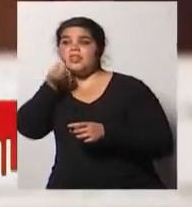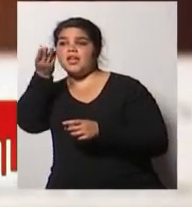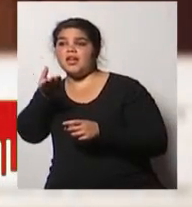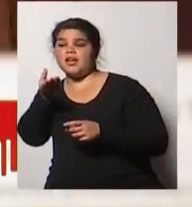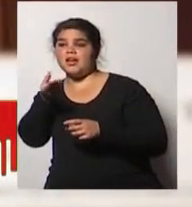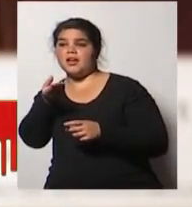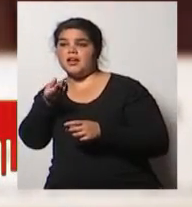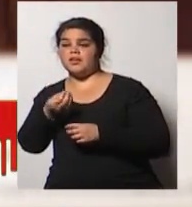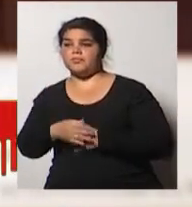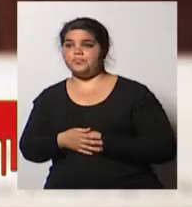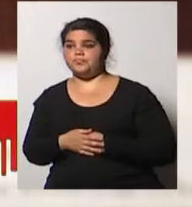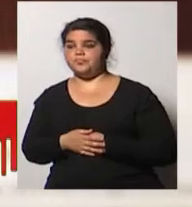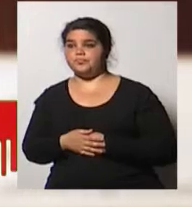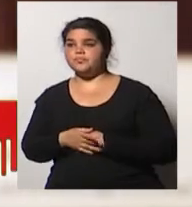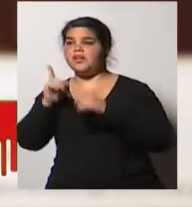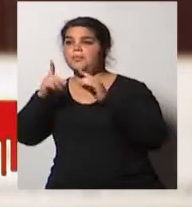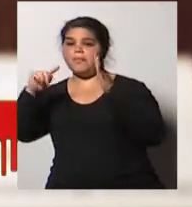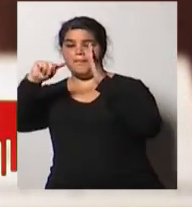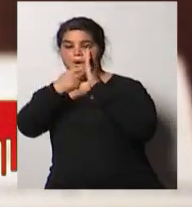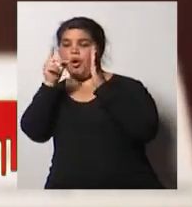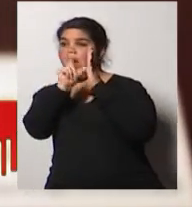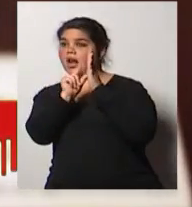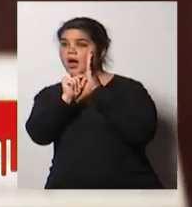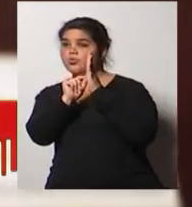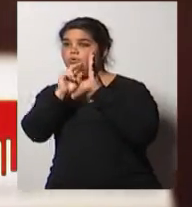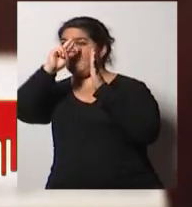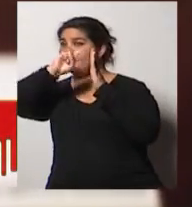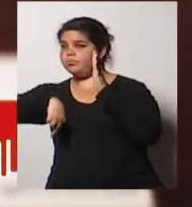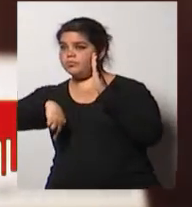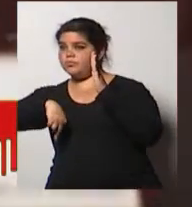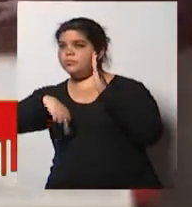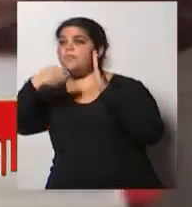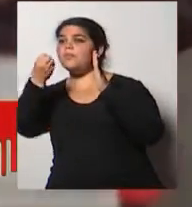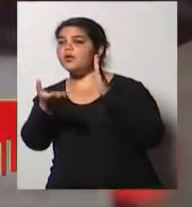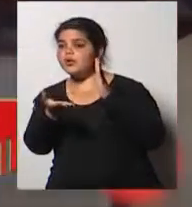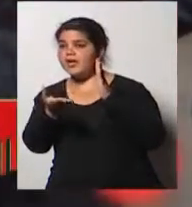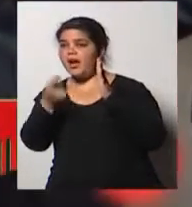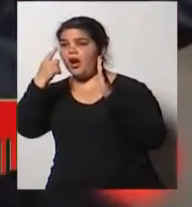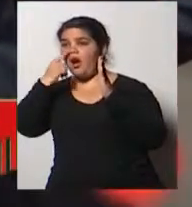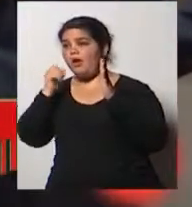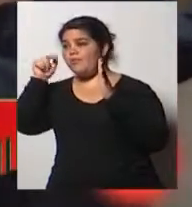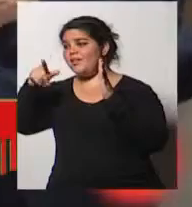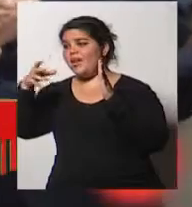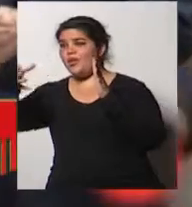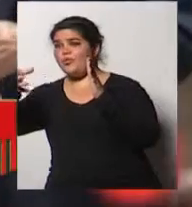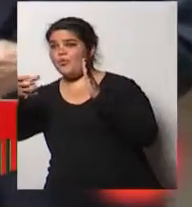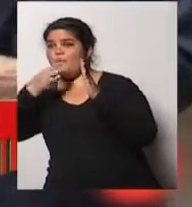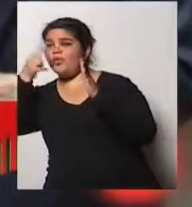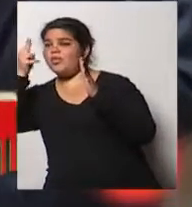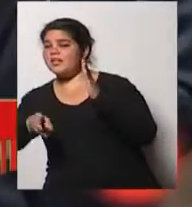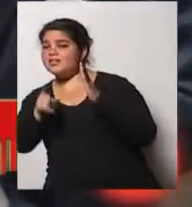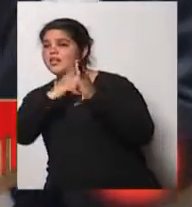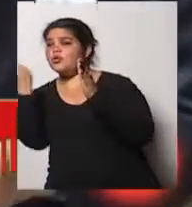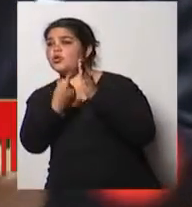nula esa cláusula constitucional porque la Convención Constituyente no podía modificar, no tenía habilitación